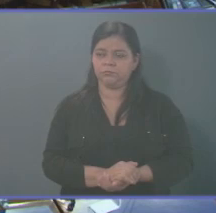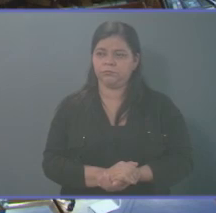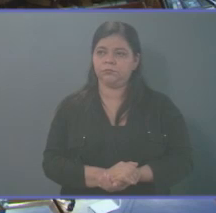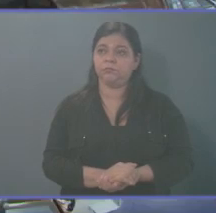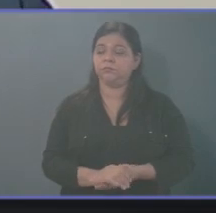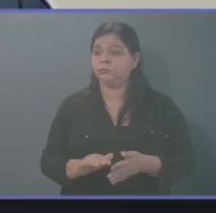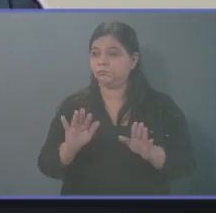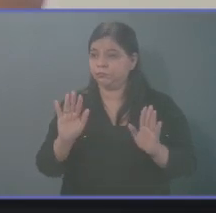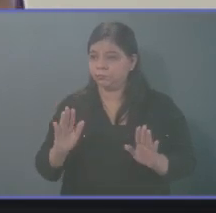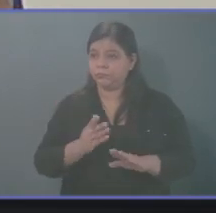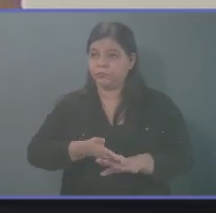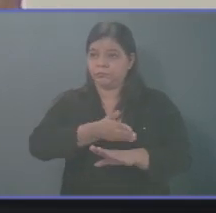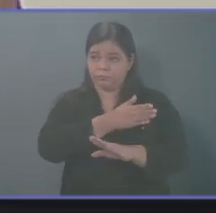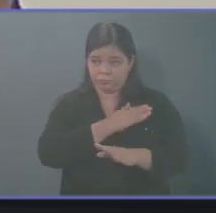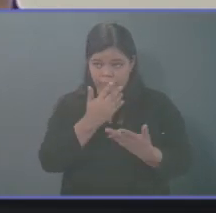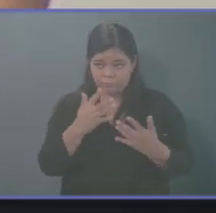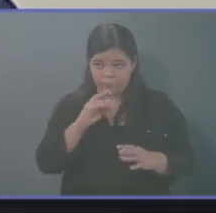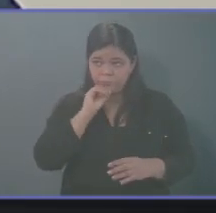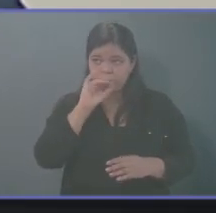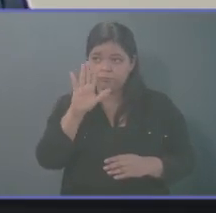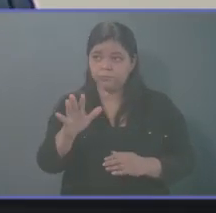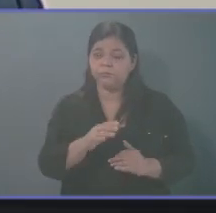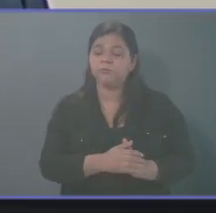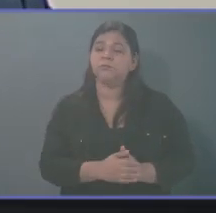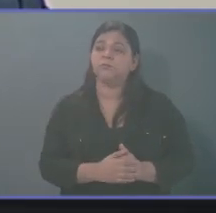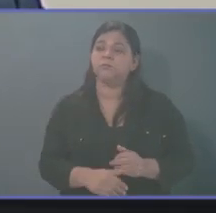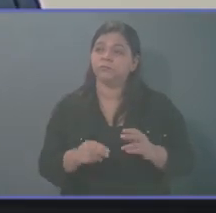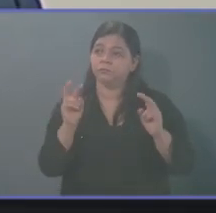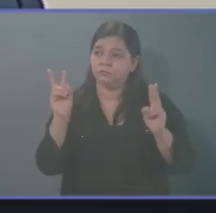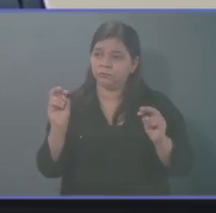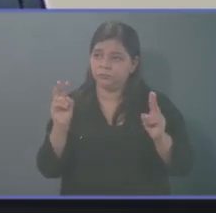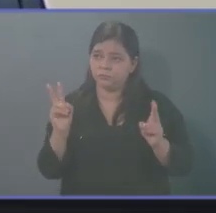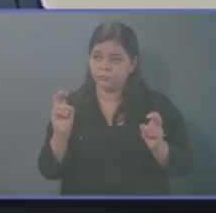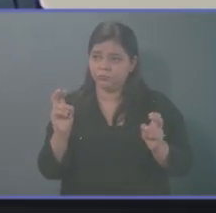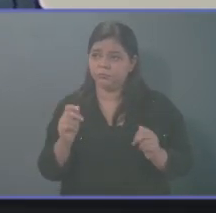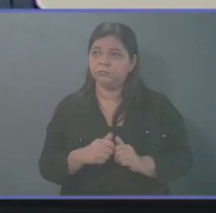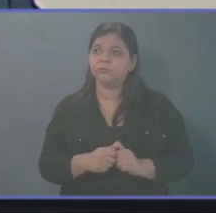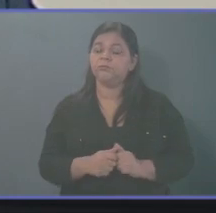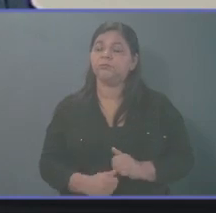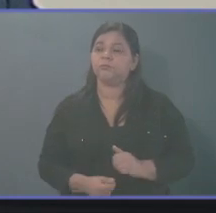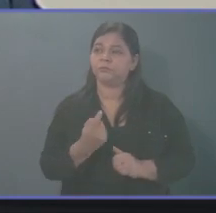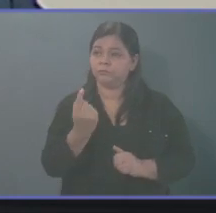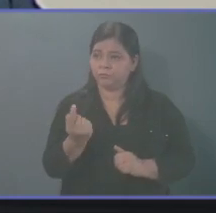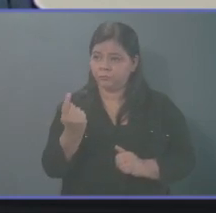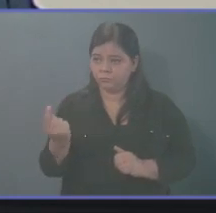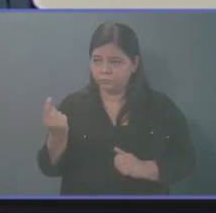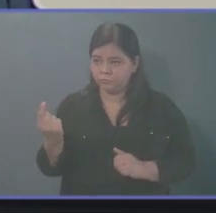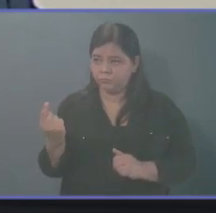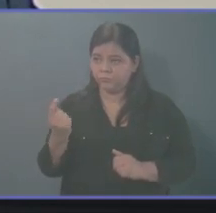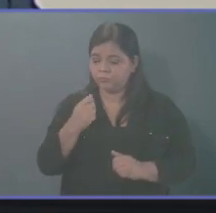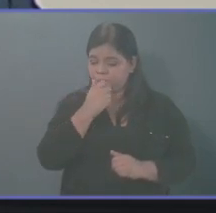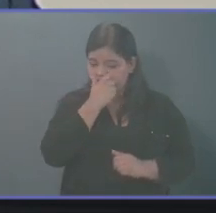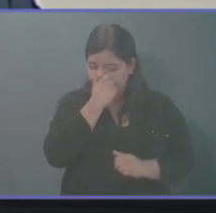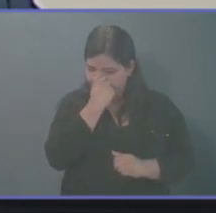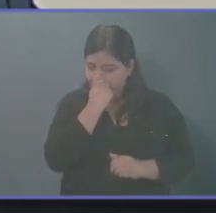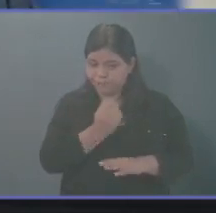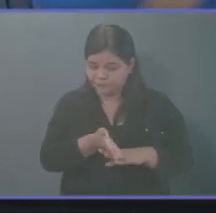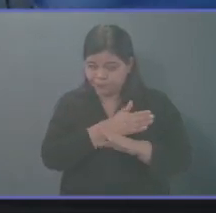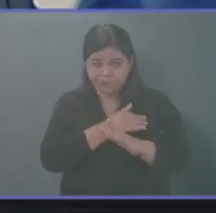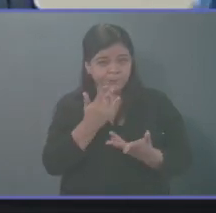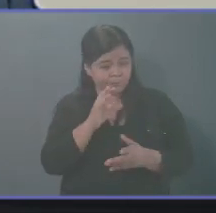Bueno, como dije antes, este es un tema que la población ha estado